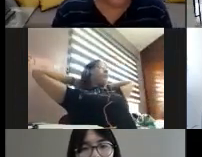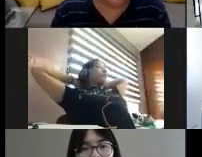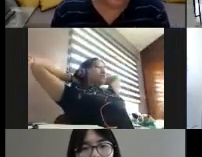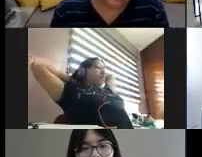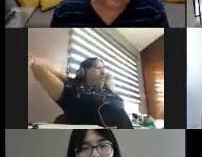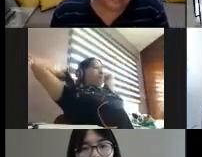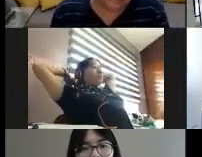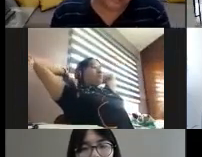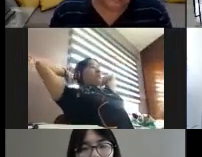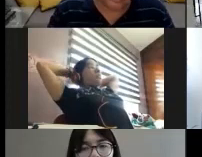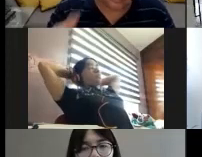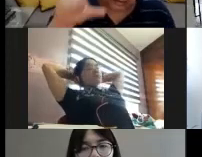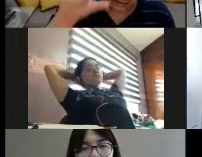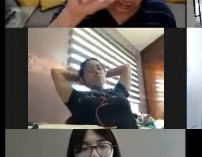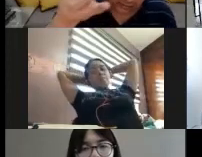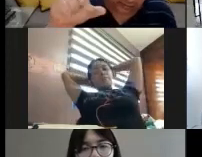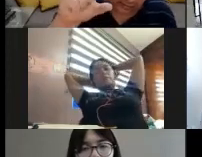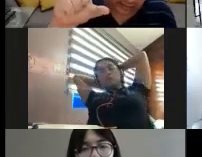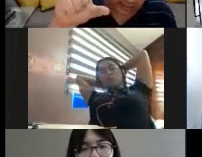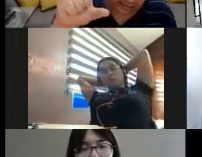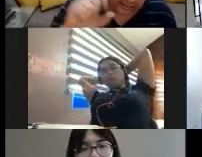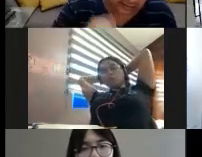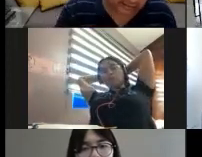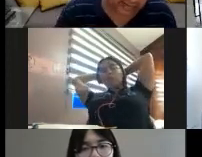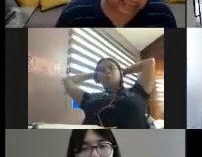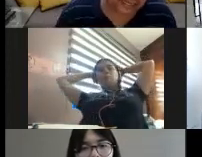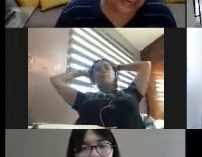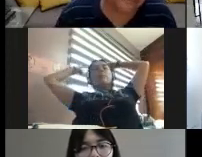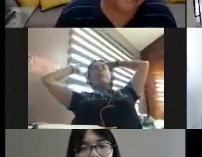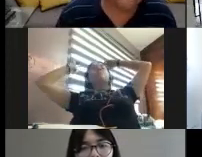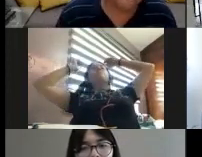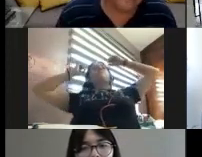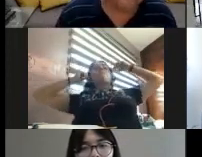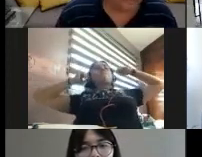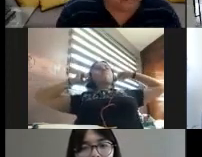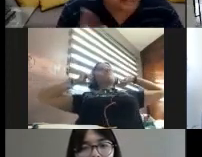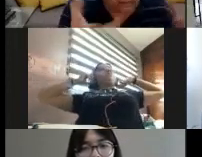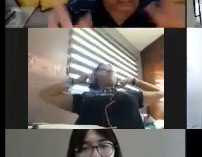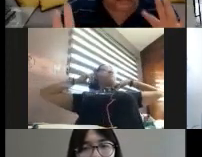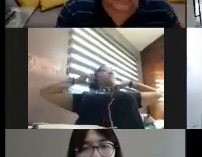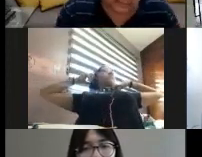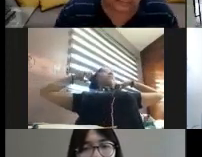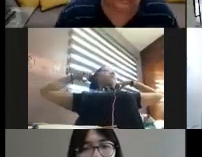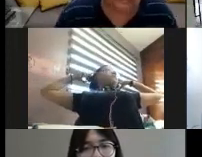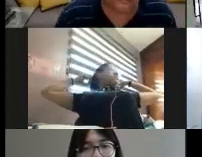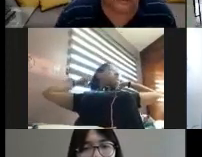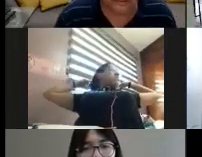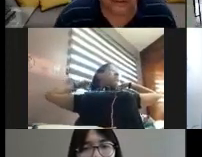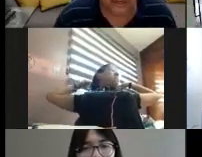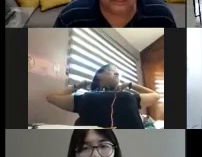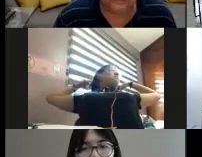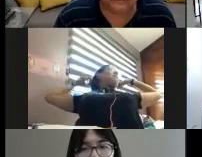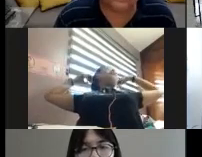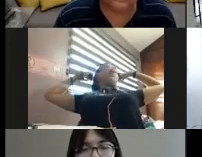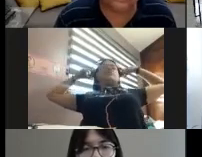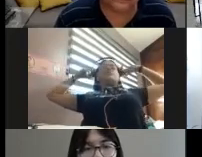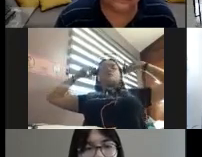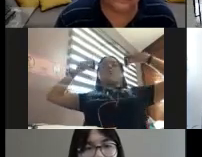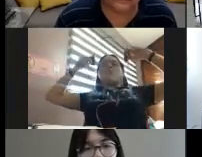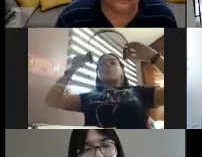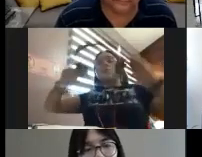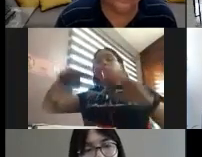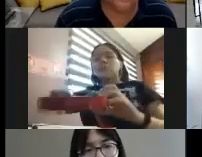necesidades propias de la especie en el grosor de la tierra. Pero más o menos anda promedio ahí.